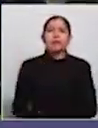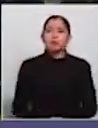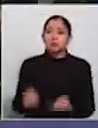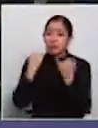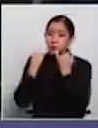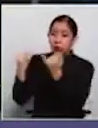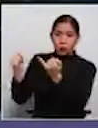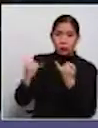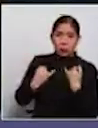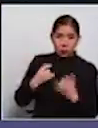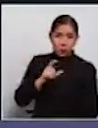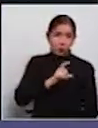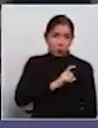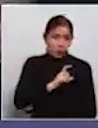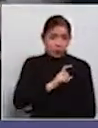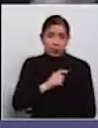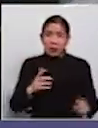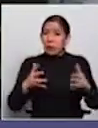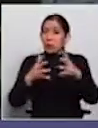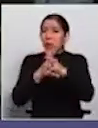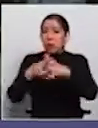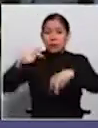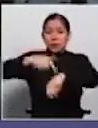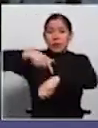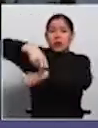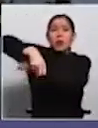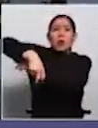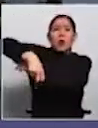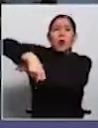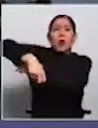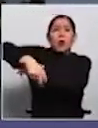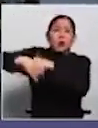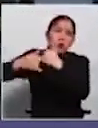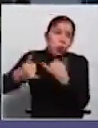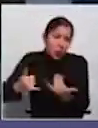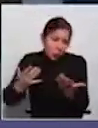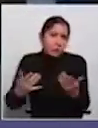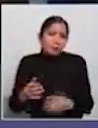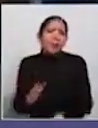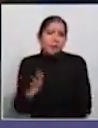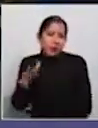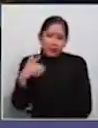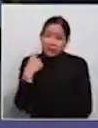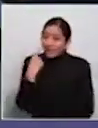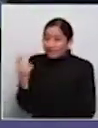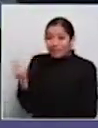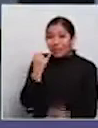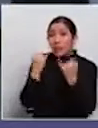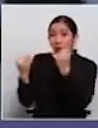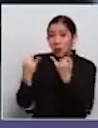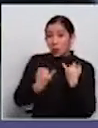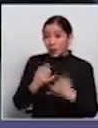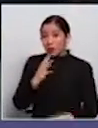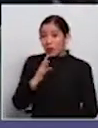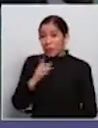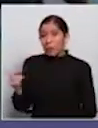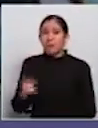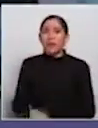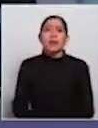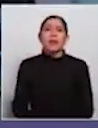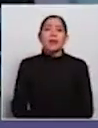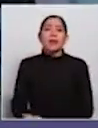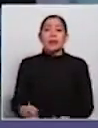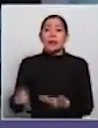informe de tránsito, el bloqueo empezó a primeras horas de este miércoles, casi a la medianoche, tal como nos acaban de informar. La Central